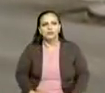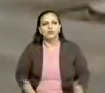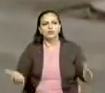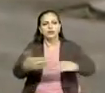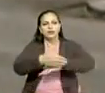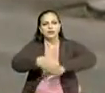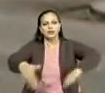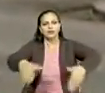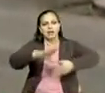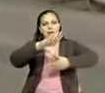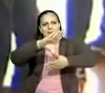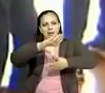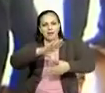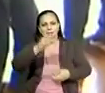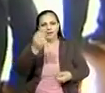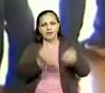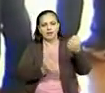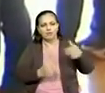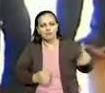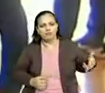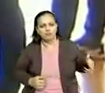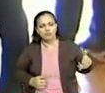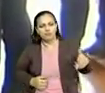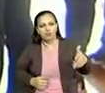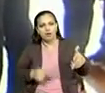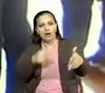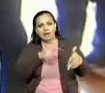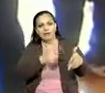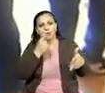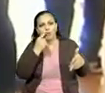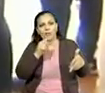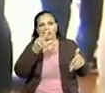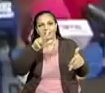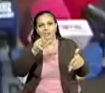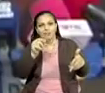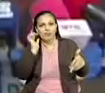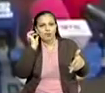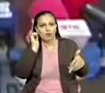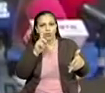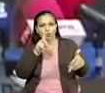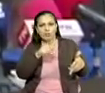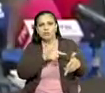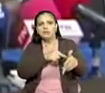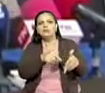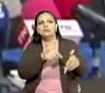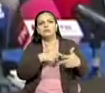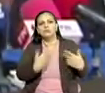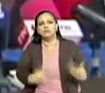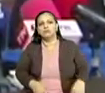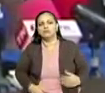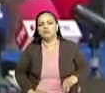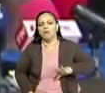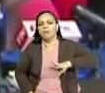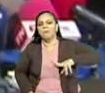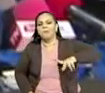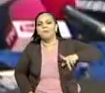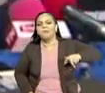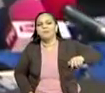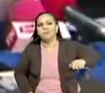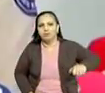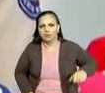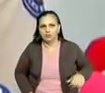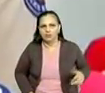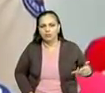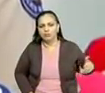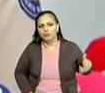Las Américas y Agustín Freire. Tres hombres y una mujer tenían en vilo a transeúntes y conductores que circulaban en el suroeste.